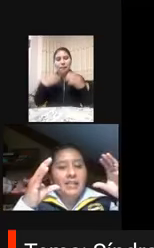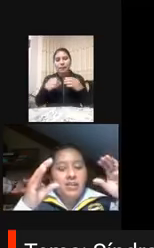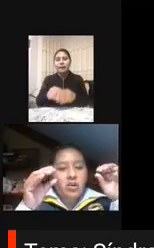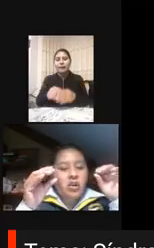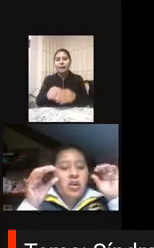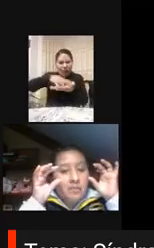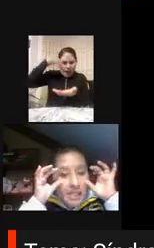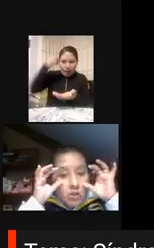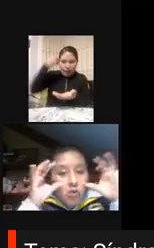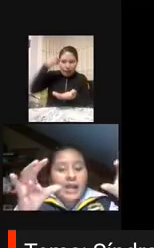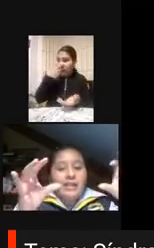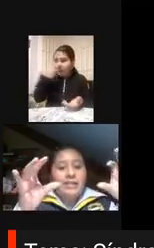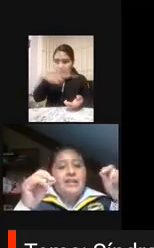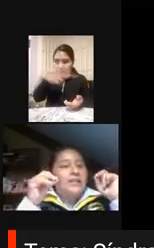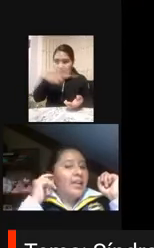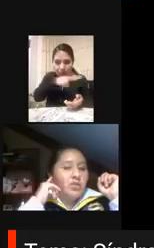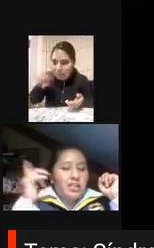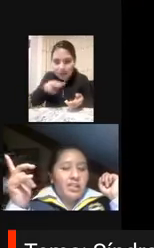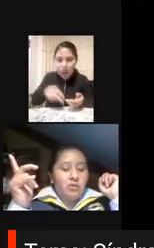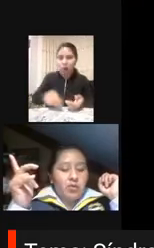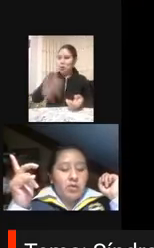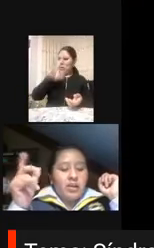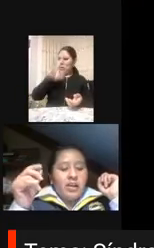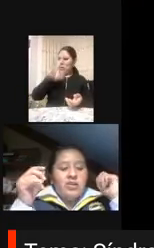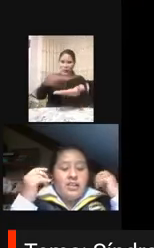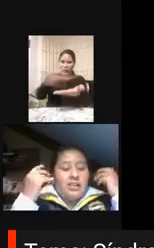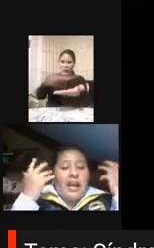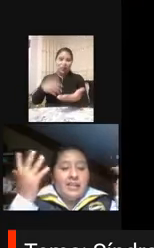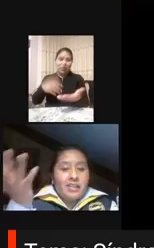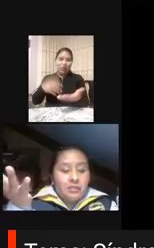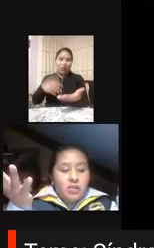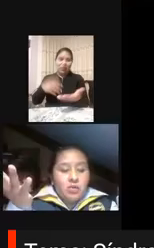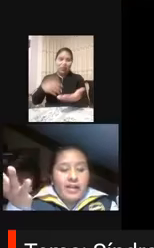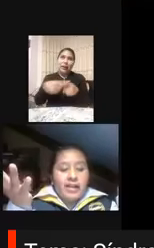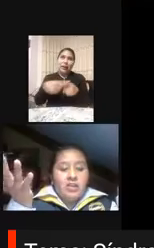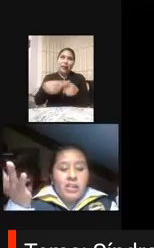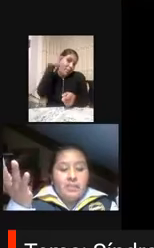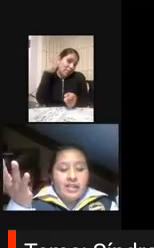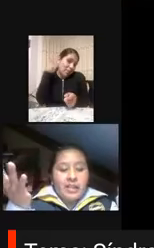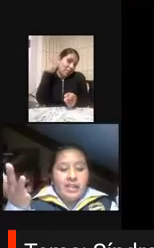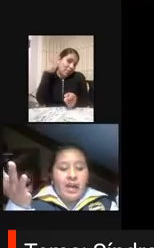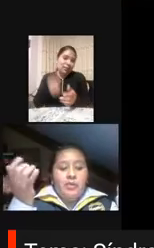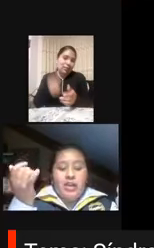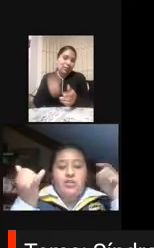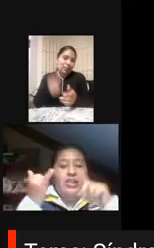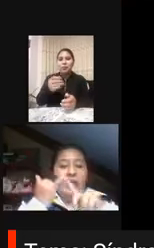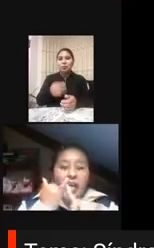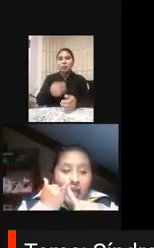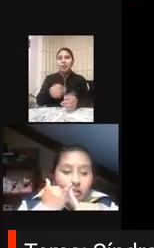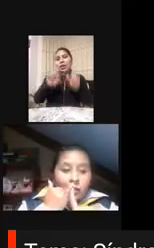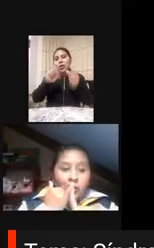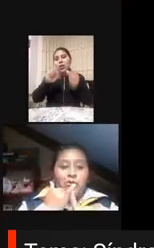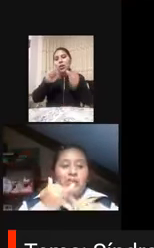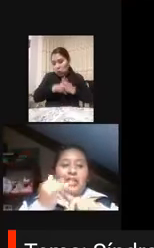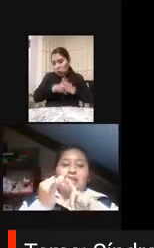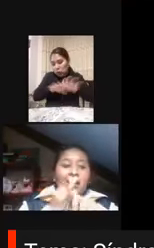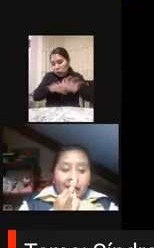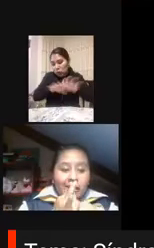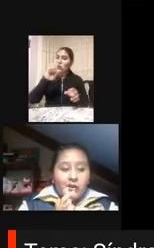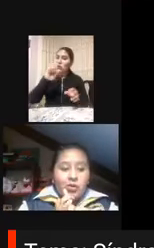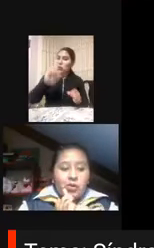el sentido visual que auditivo, ¿no? Entonces, al decir visual, ellos aprenden apoyados de gestos,